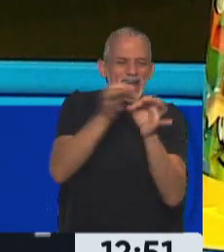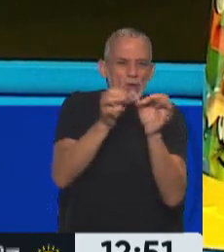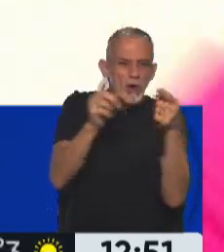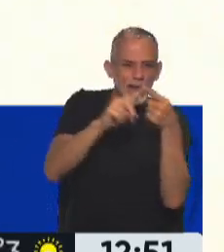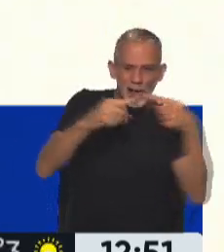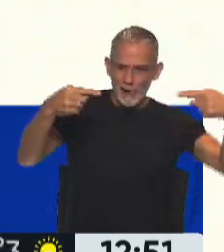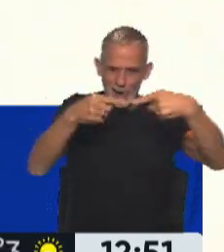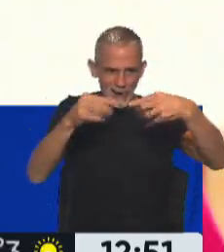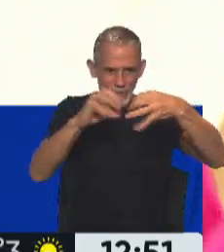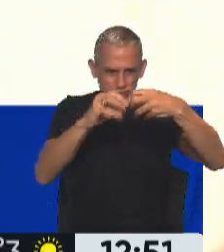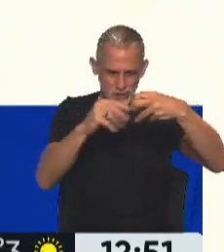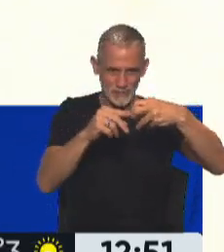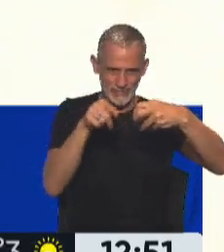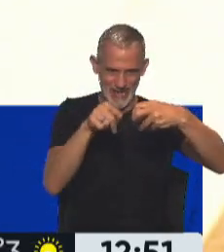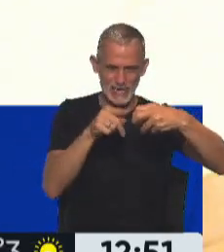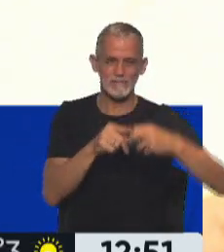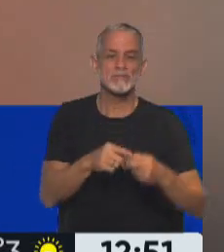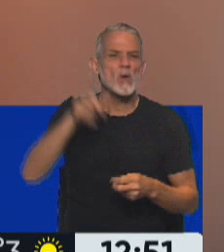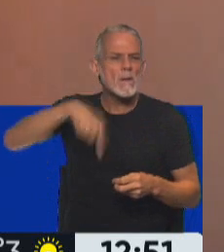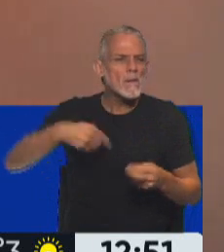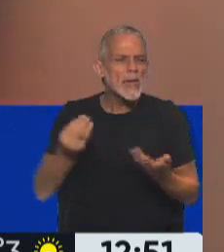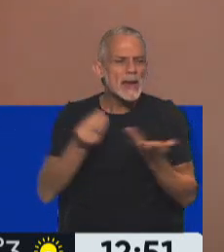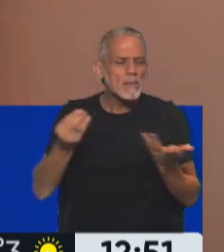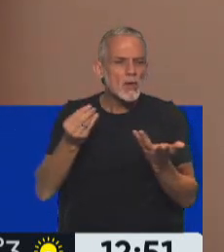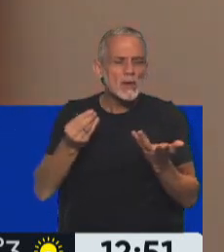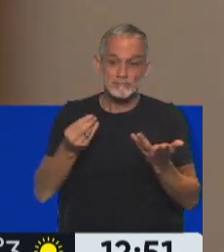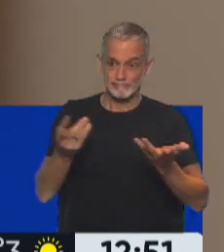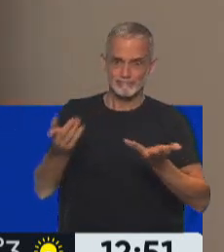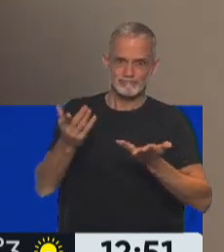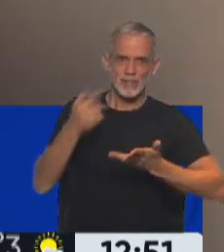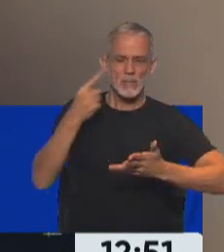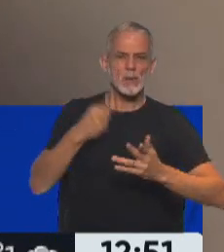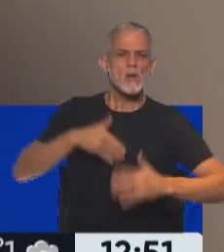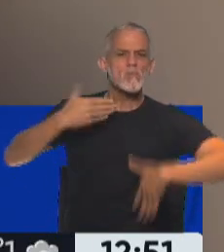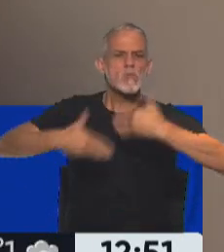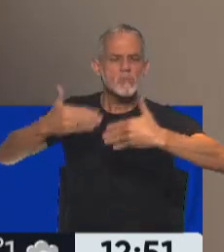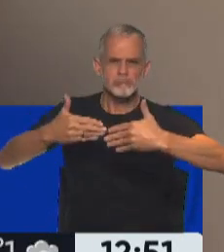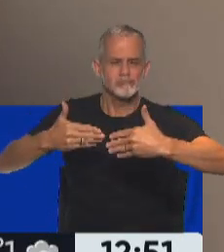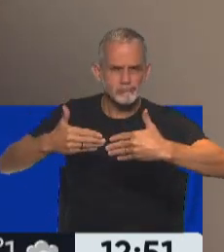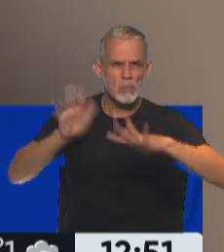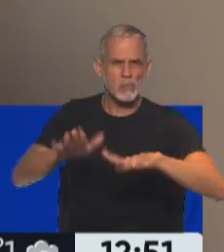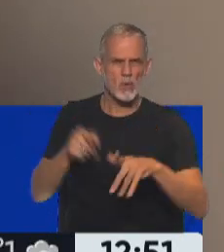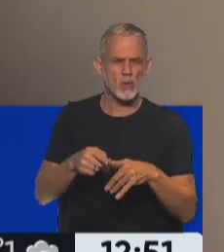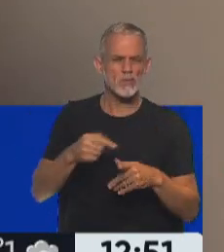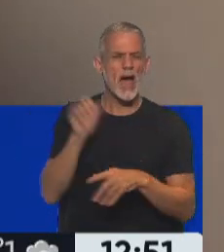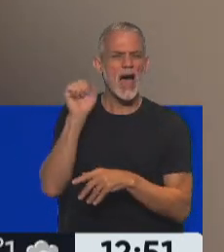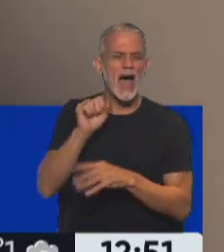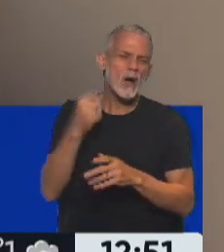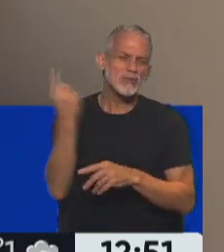comunican entre sí. Se manifiesta con cuadros que afectan el desarrollo, trastornos del espectro